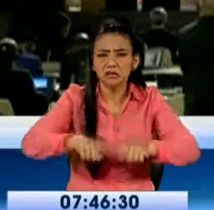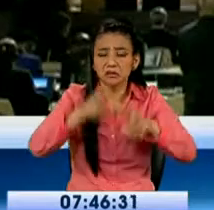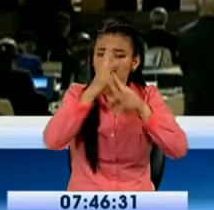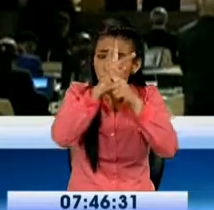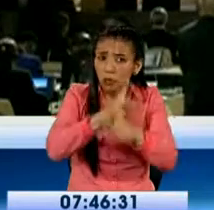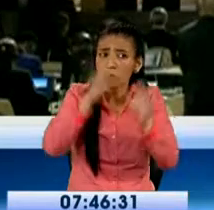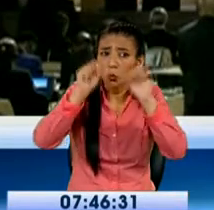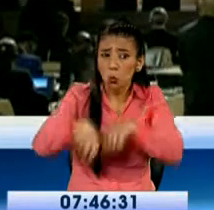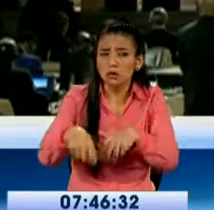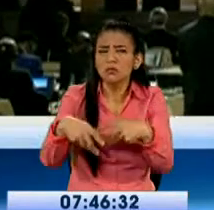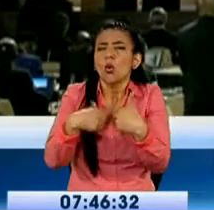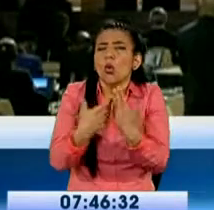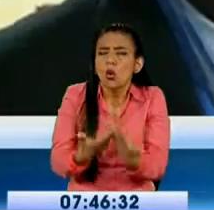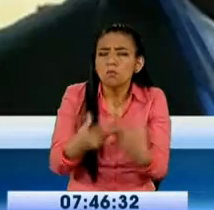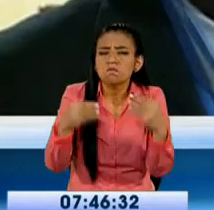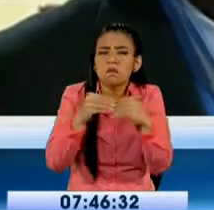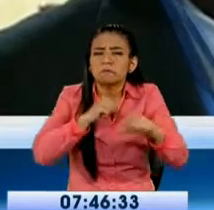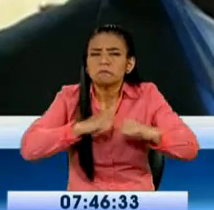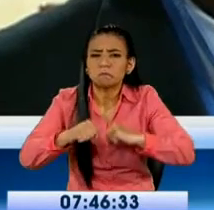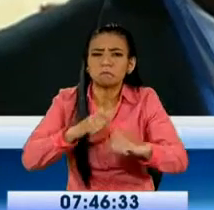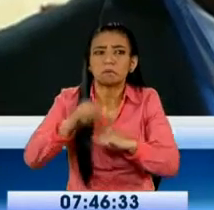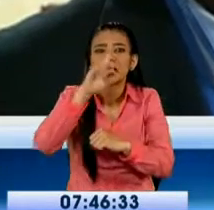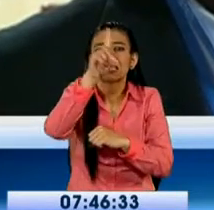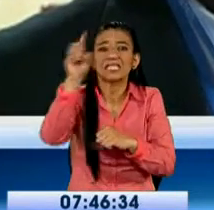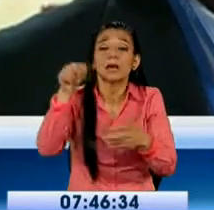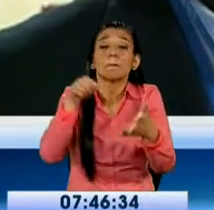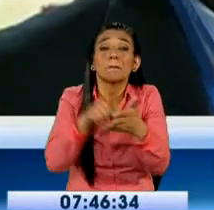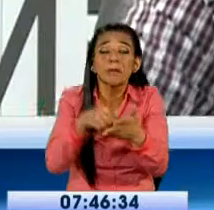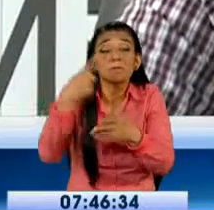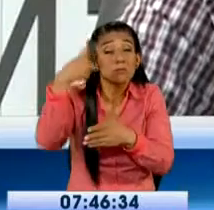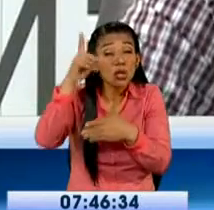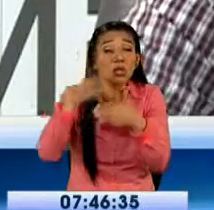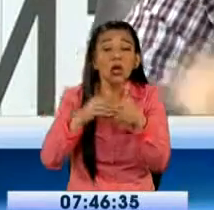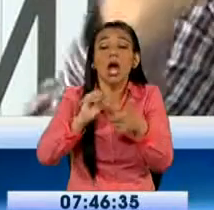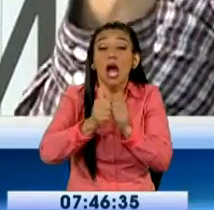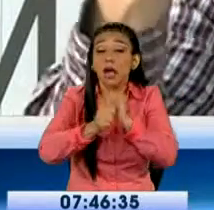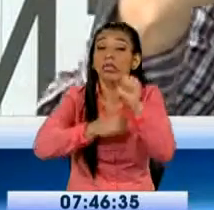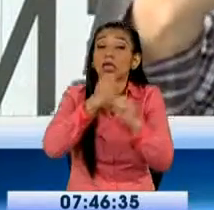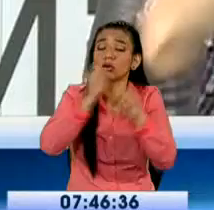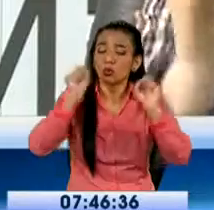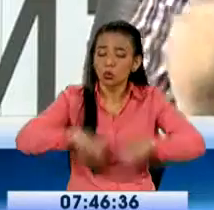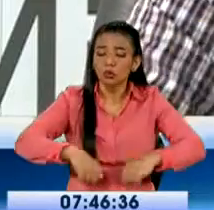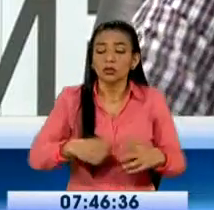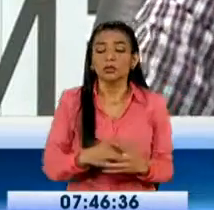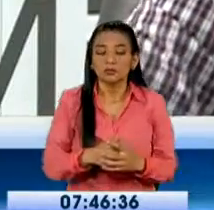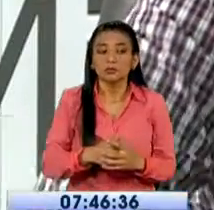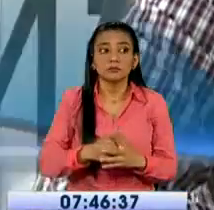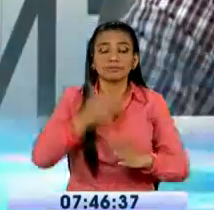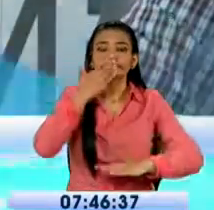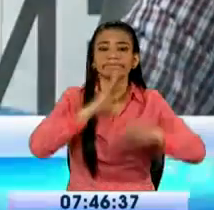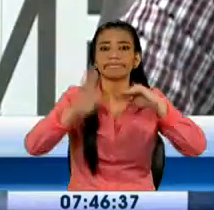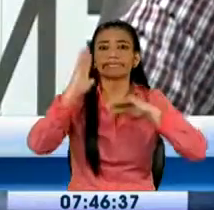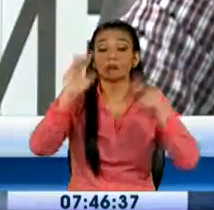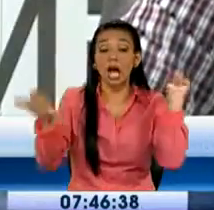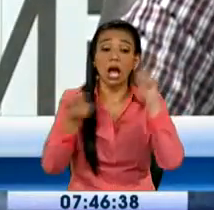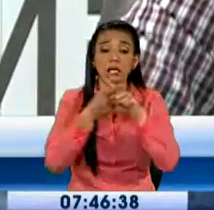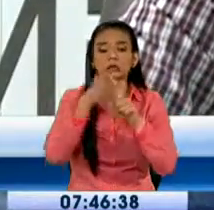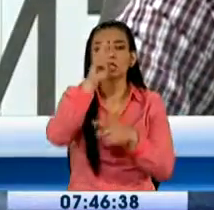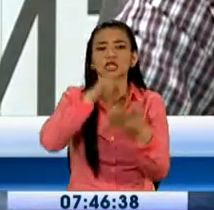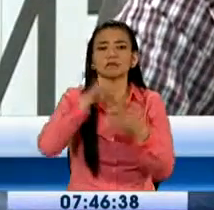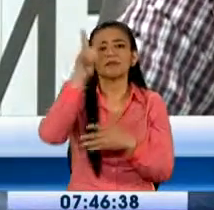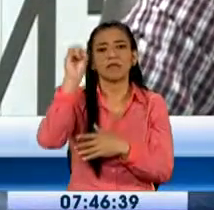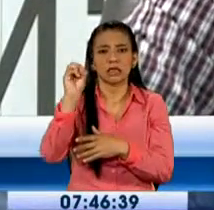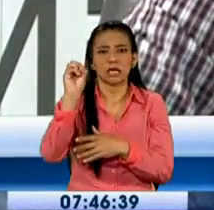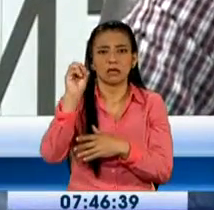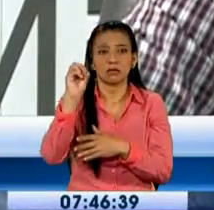mayor esfuerzo y movilizar 100 mil millones de dólares anuales. Existe una promesa de 100 mil millones hasta el 2020, de los cuales solo se ha movilizado